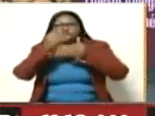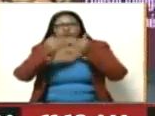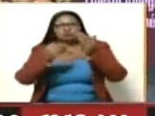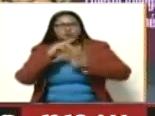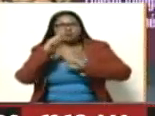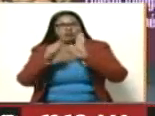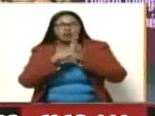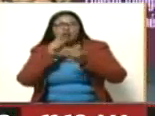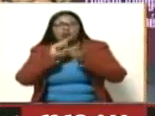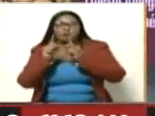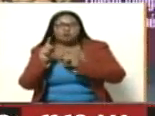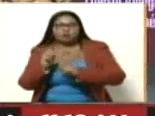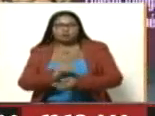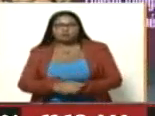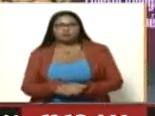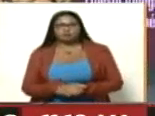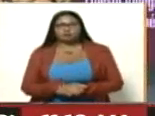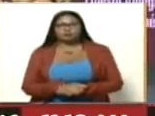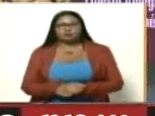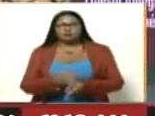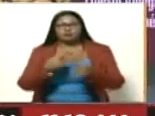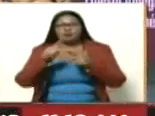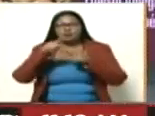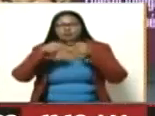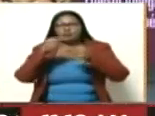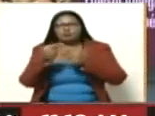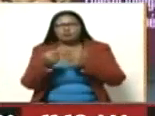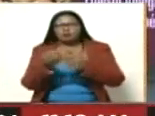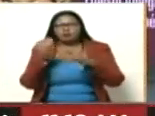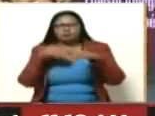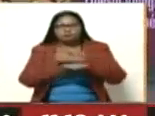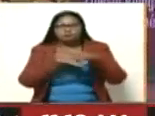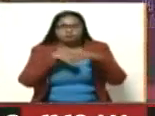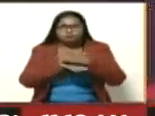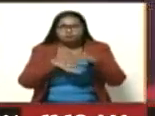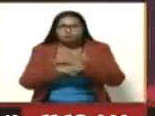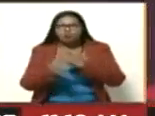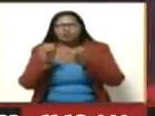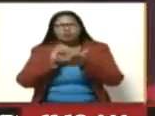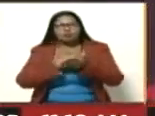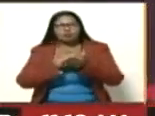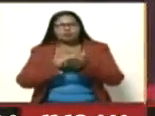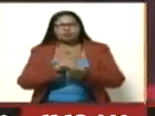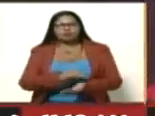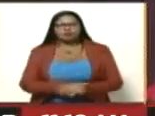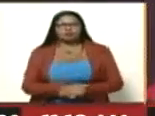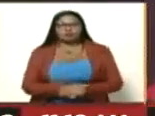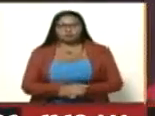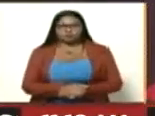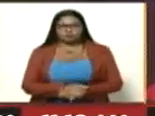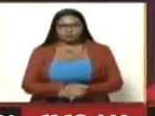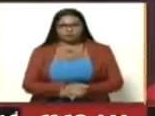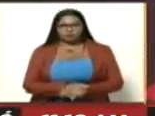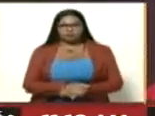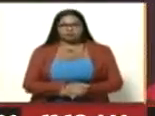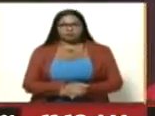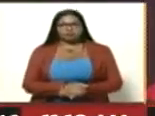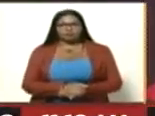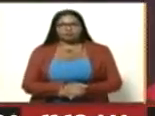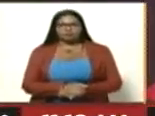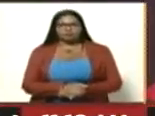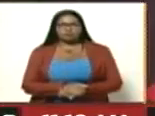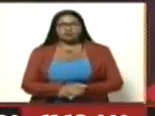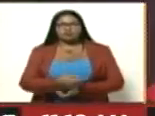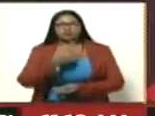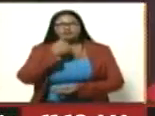completando algunas cosas. Pero luego volví a meter los cuadernos en la gaveta y coloquialmente